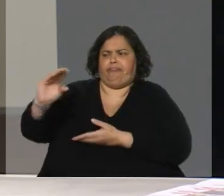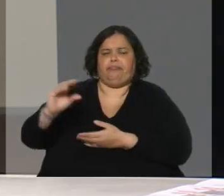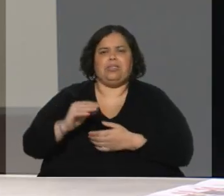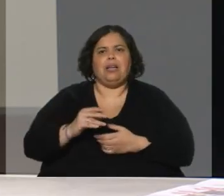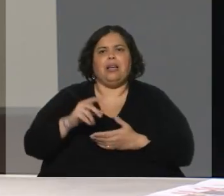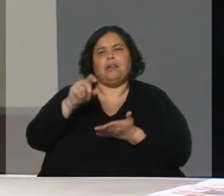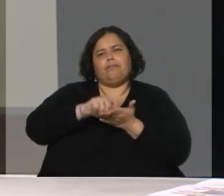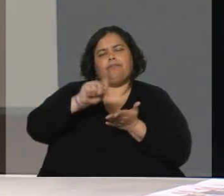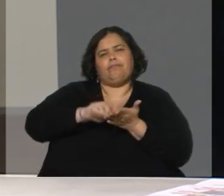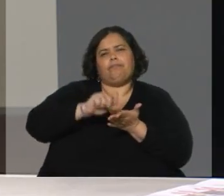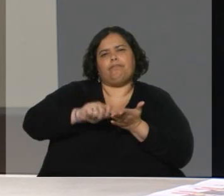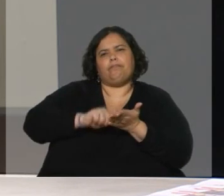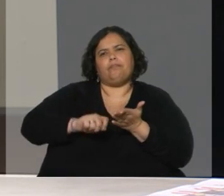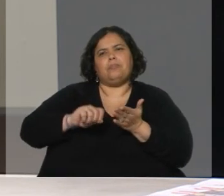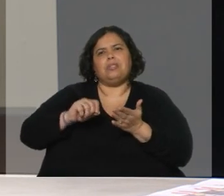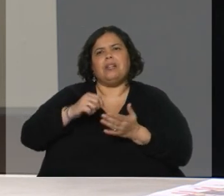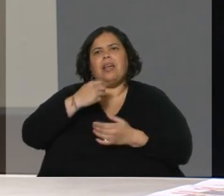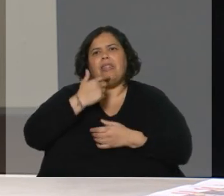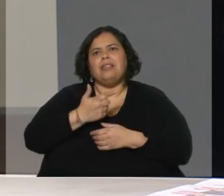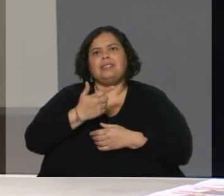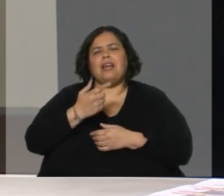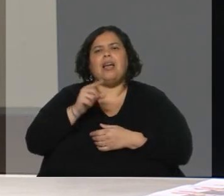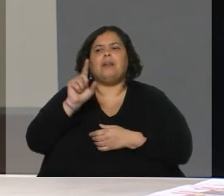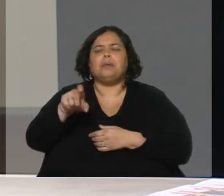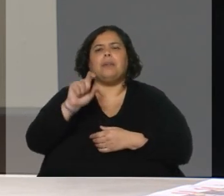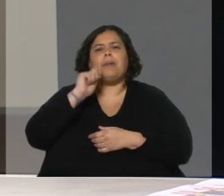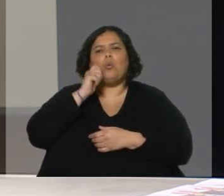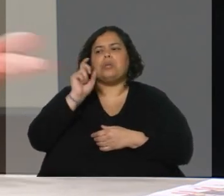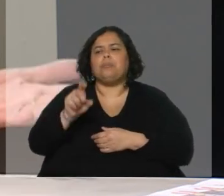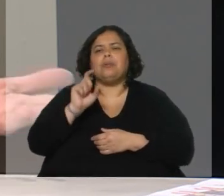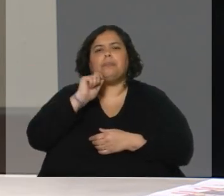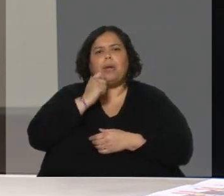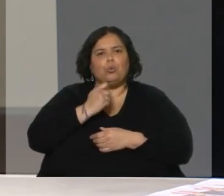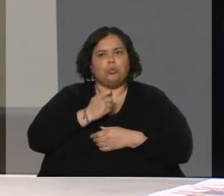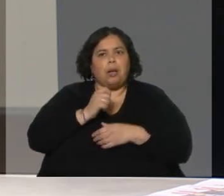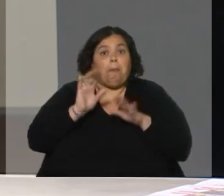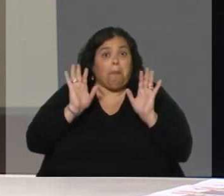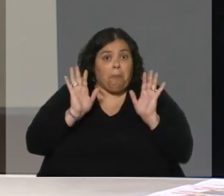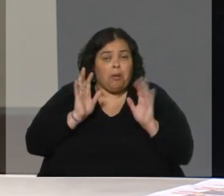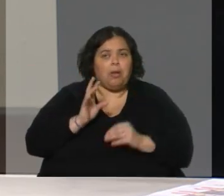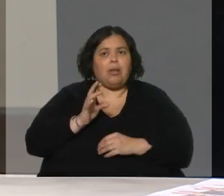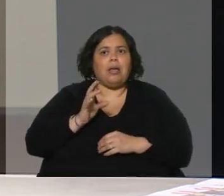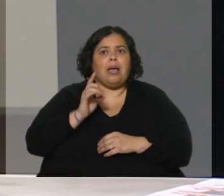con presuntos me gustas míos y que supuestamente me